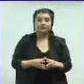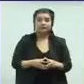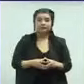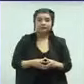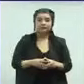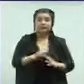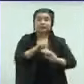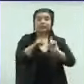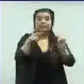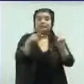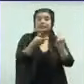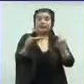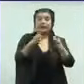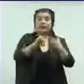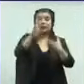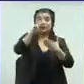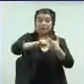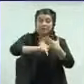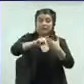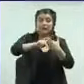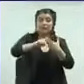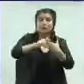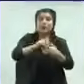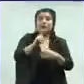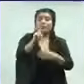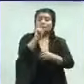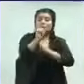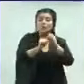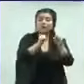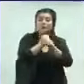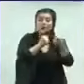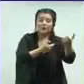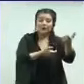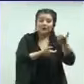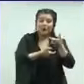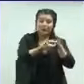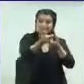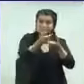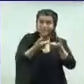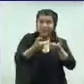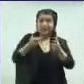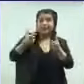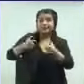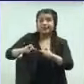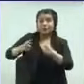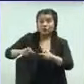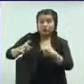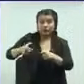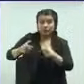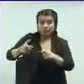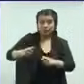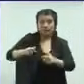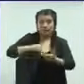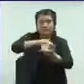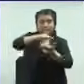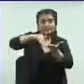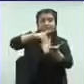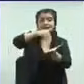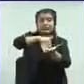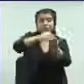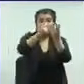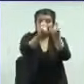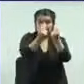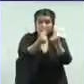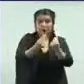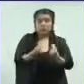En cuanto al plan anual de adquisiciones y contrataciones, que es el corazón del